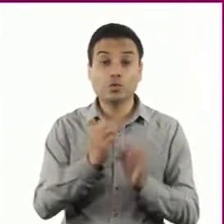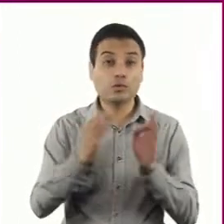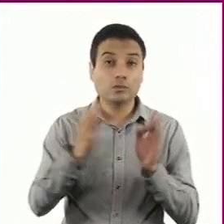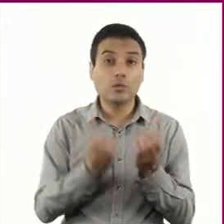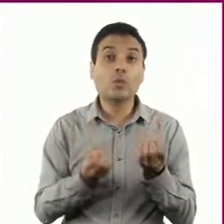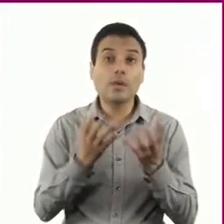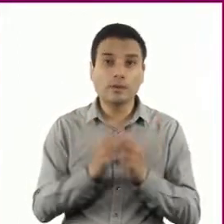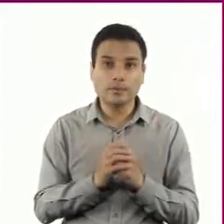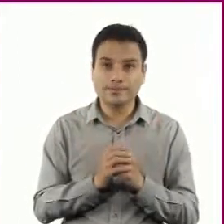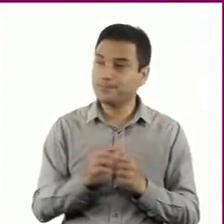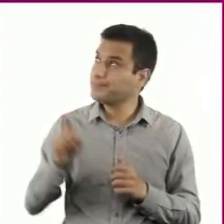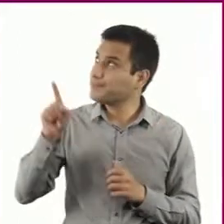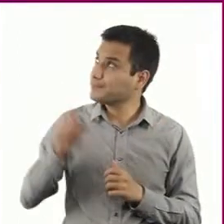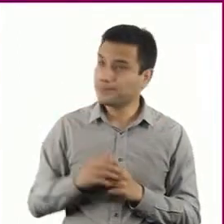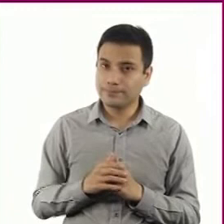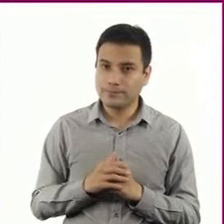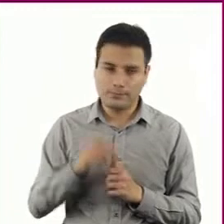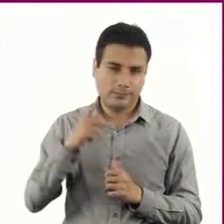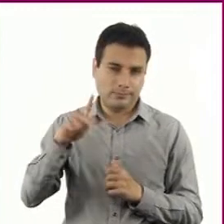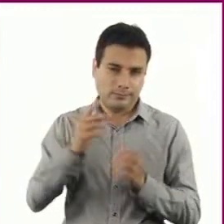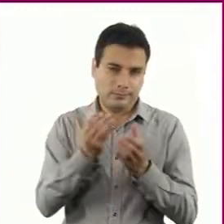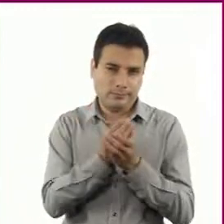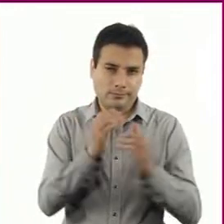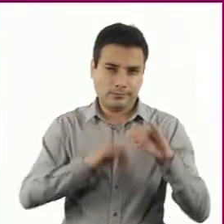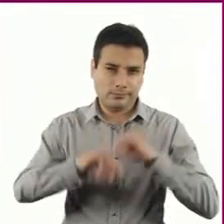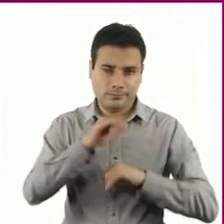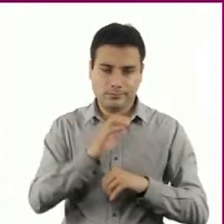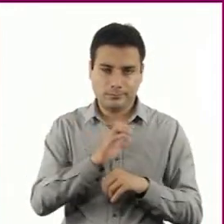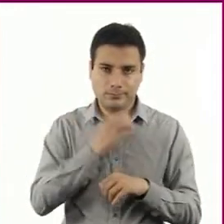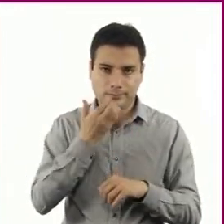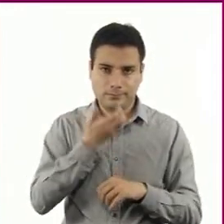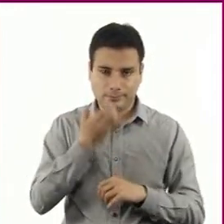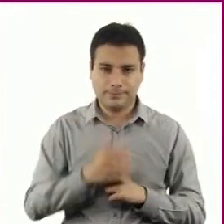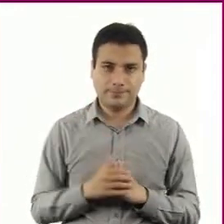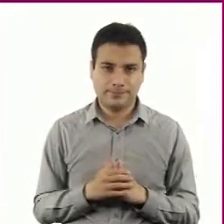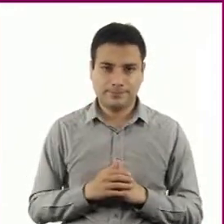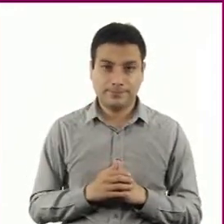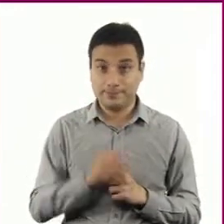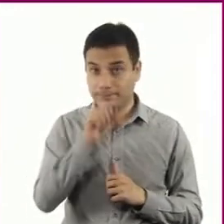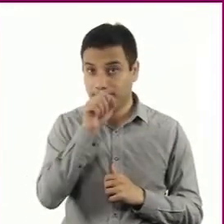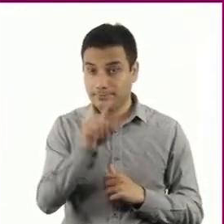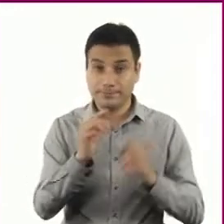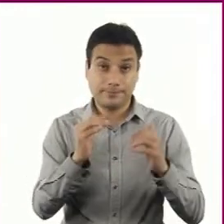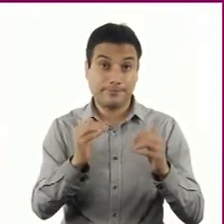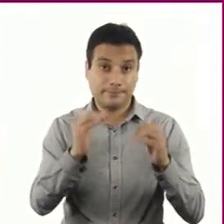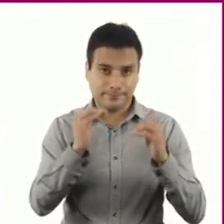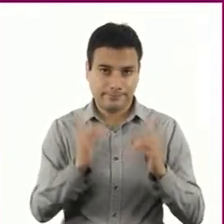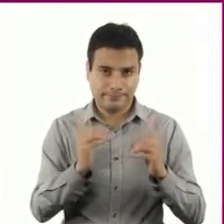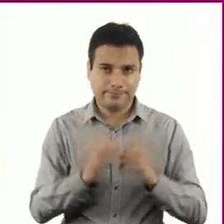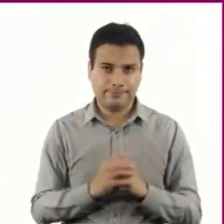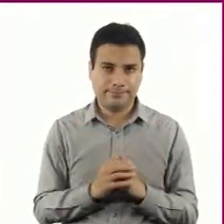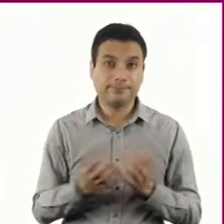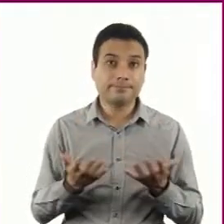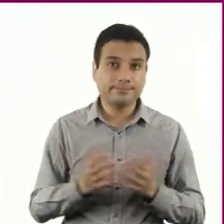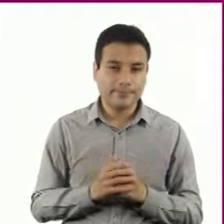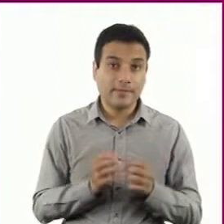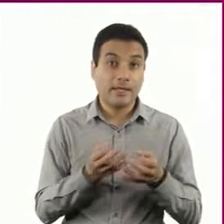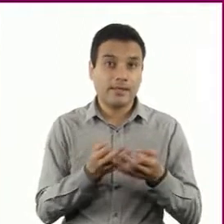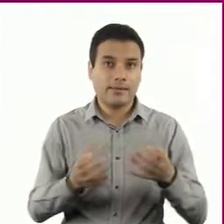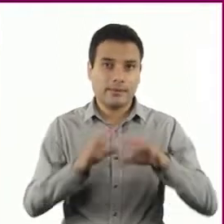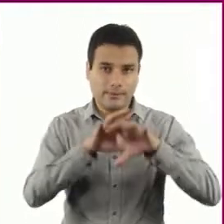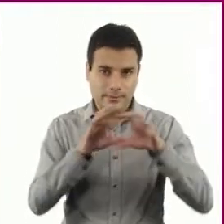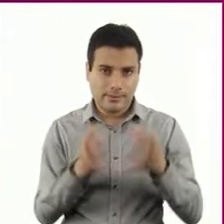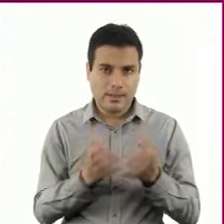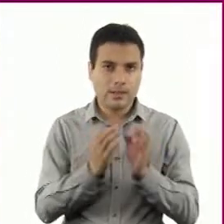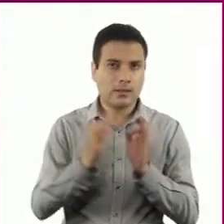de 1.08 por 10 a la octava potencia de kilómetros. Asimismo, la distancia media aproximada de la Tierra al Sol